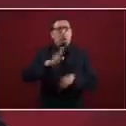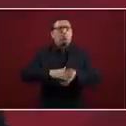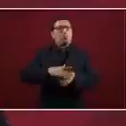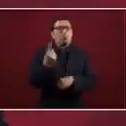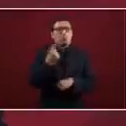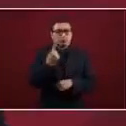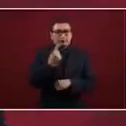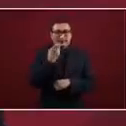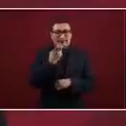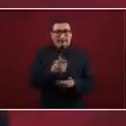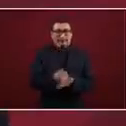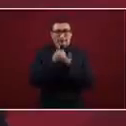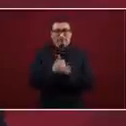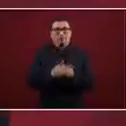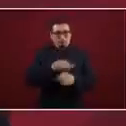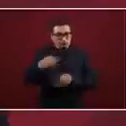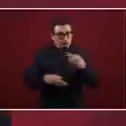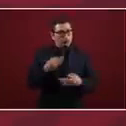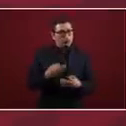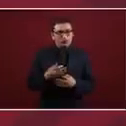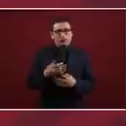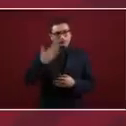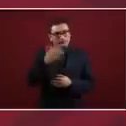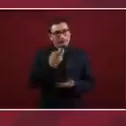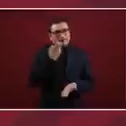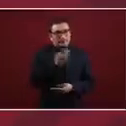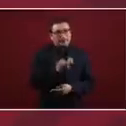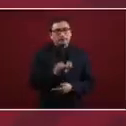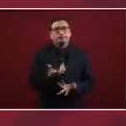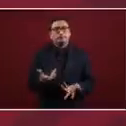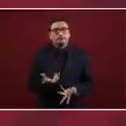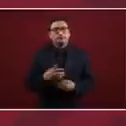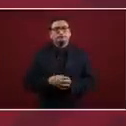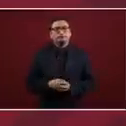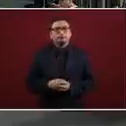porque todo esto ayuda. O sea, esto es parte de